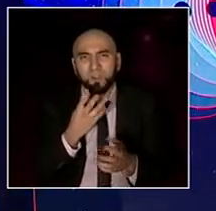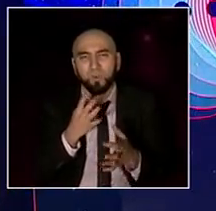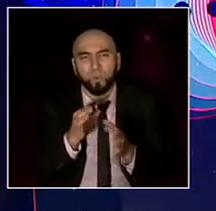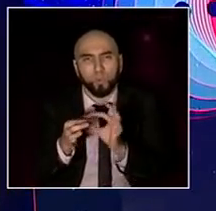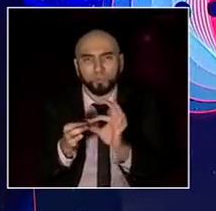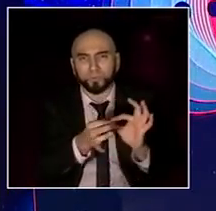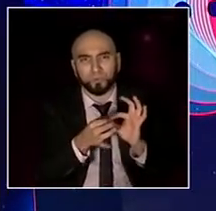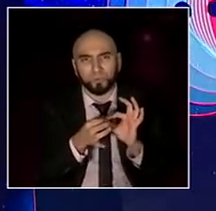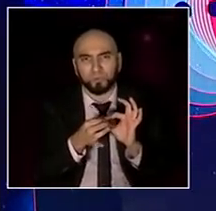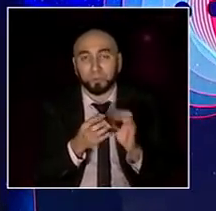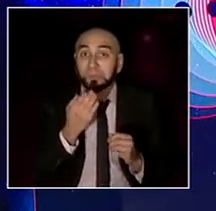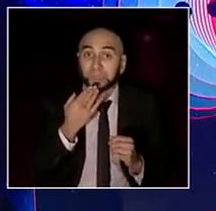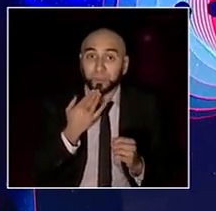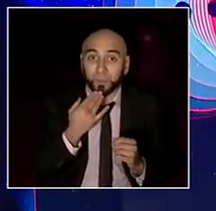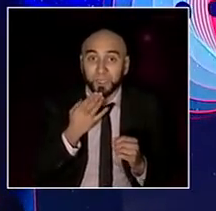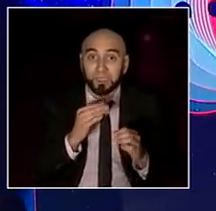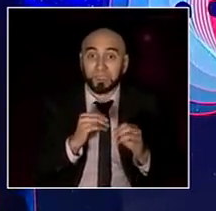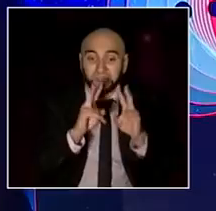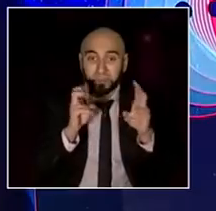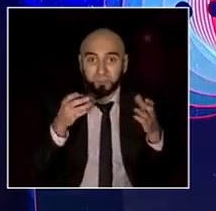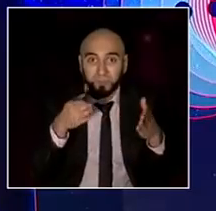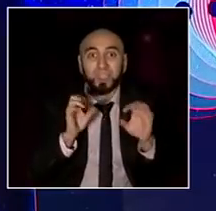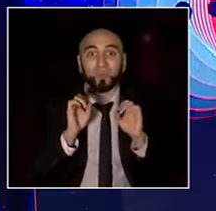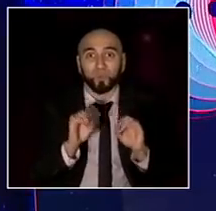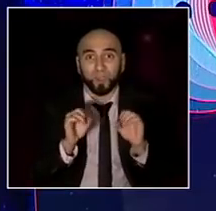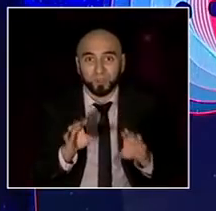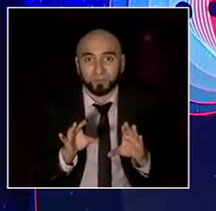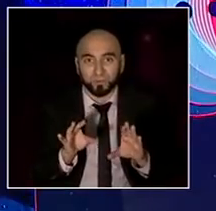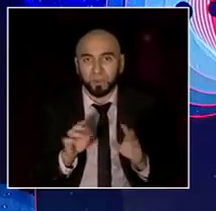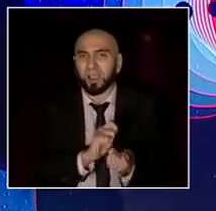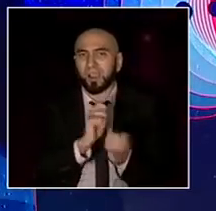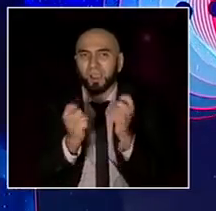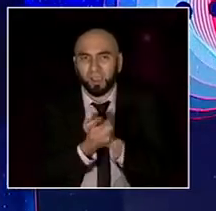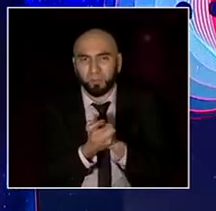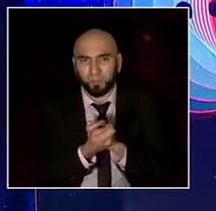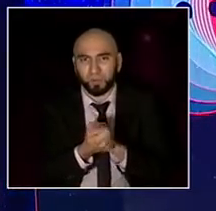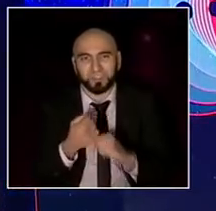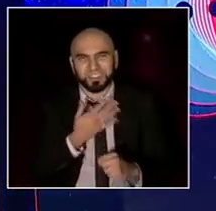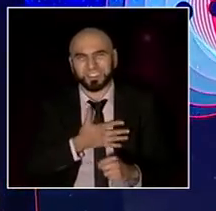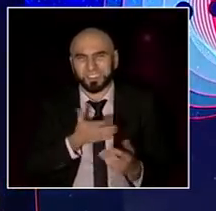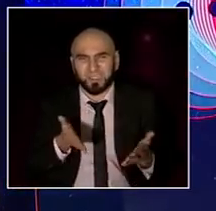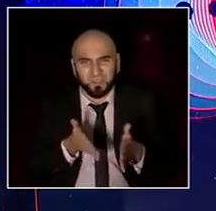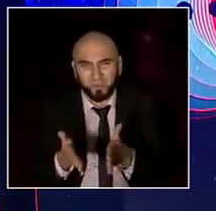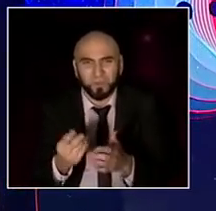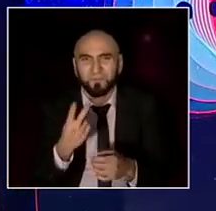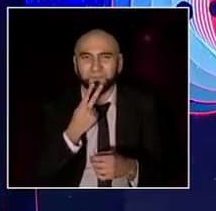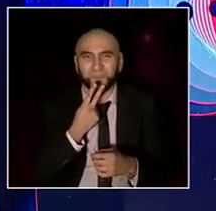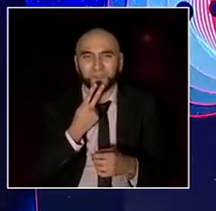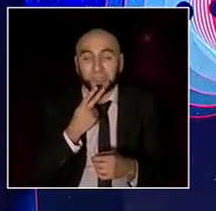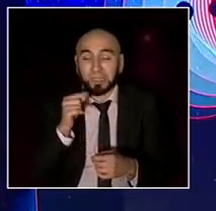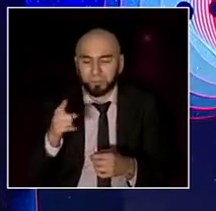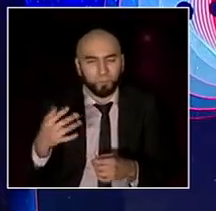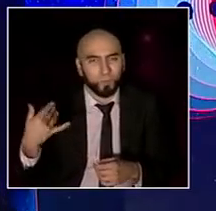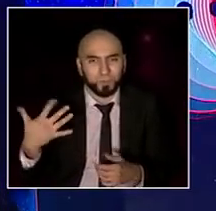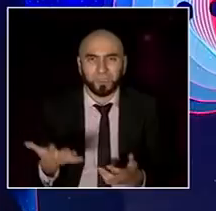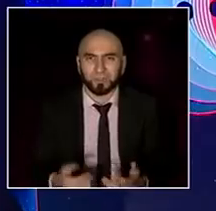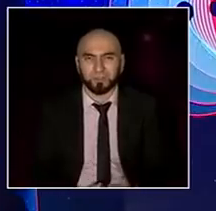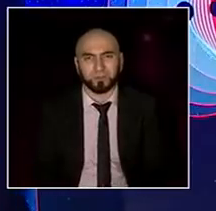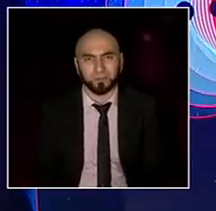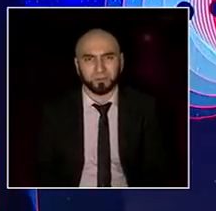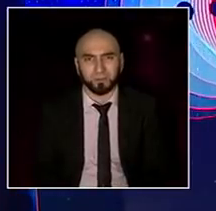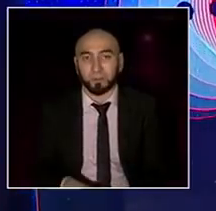cambio en la educación y un sentido de la vida más allá del éxito personal parecen fundamentales.